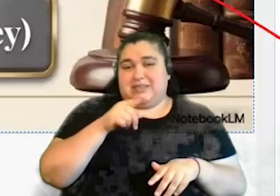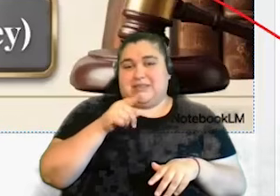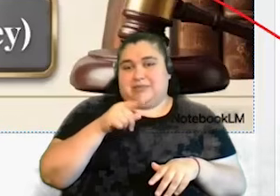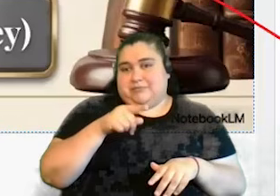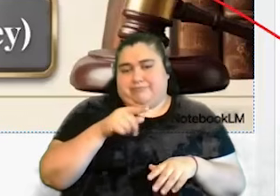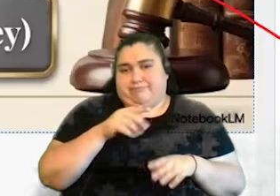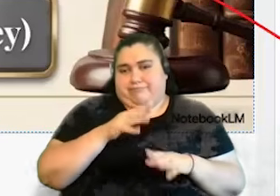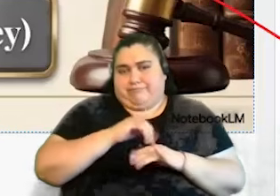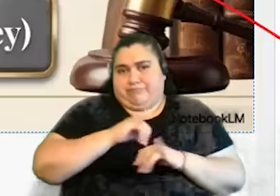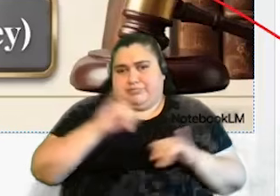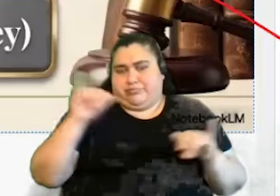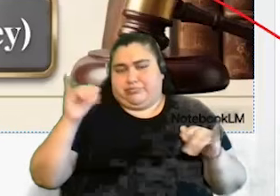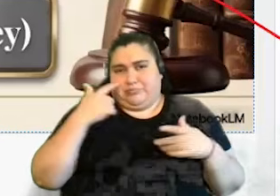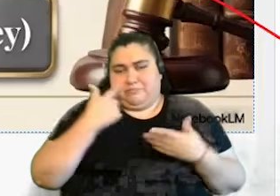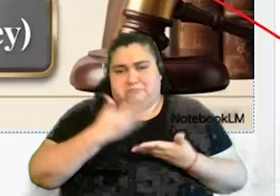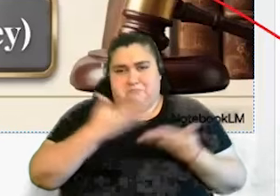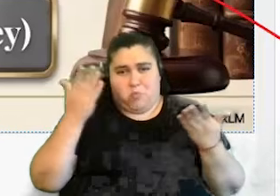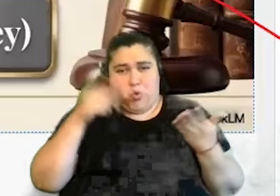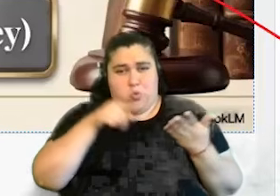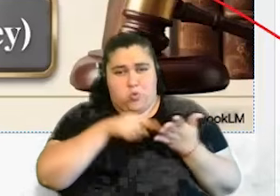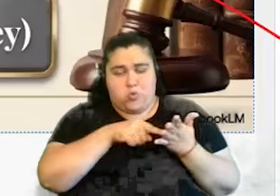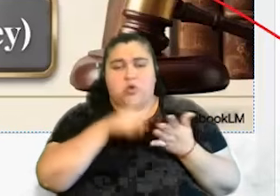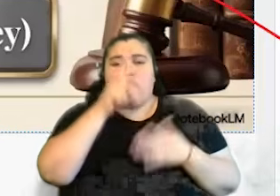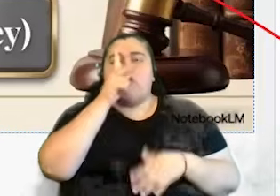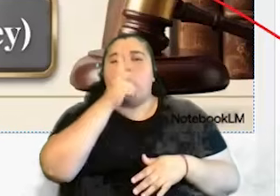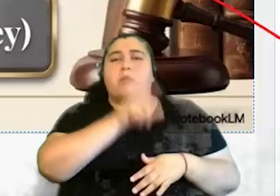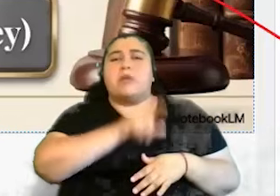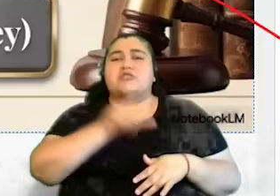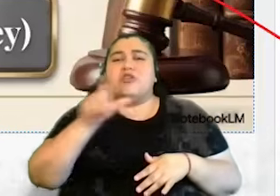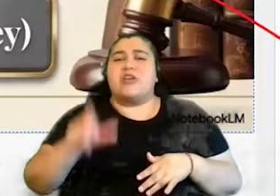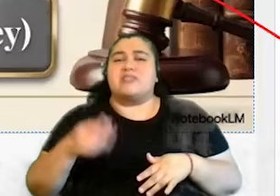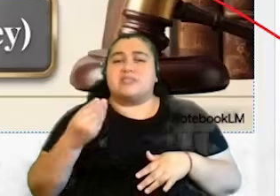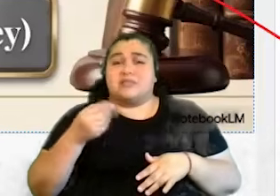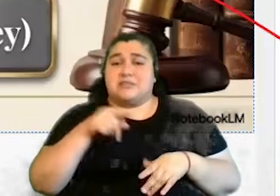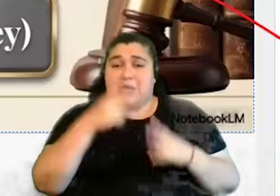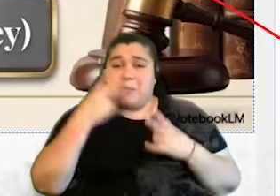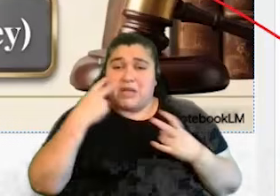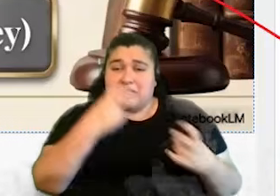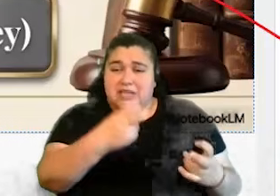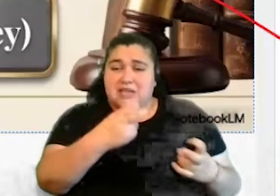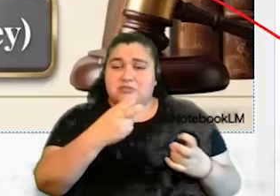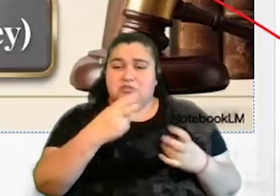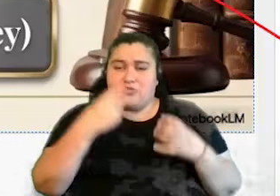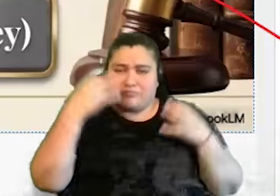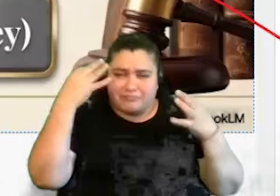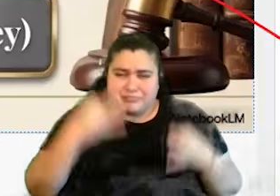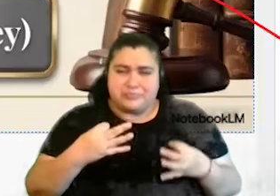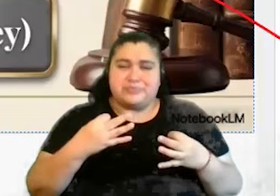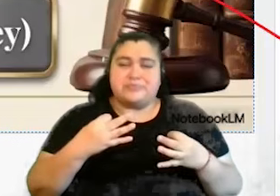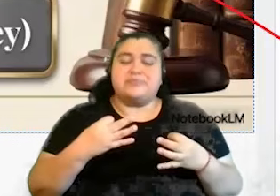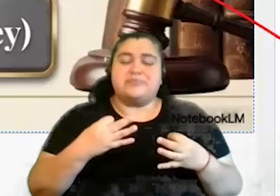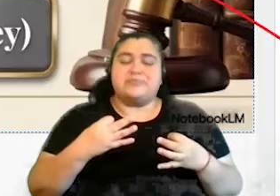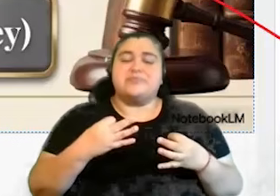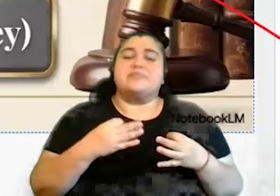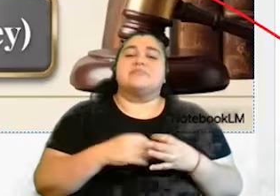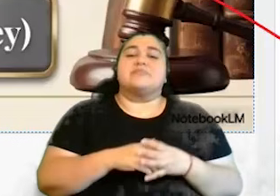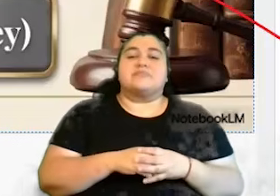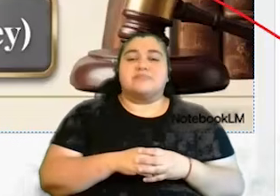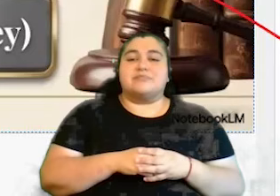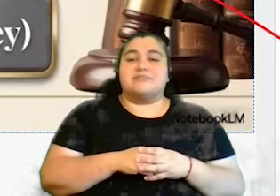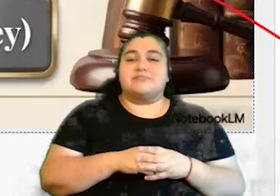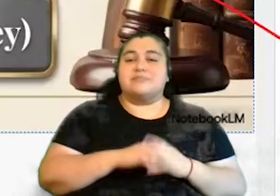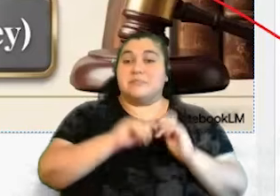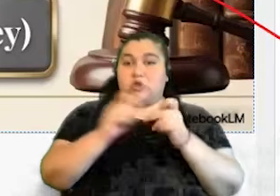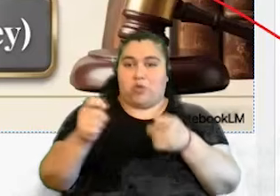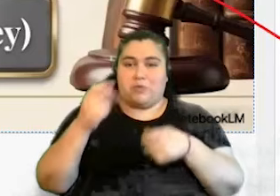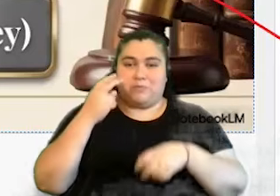de 2 personas que estaban siendo investigadas en realidad por no haber pagado